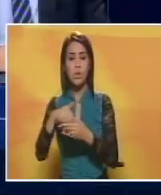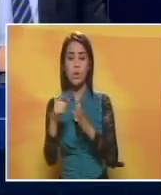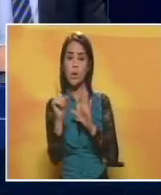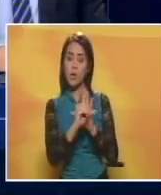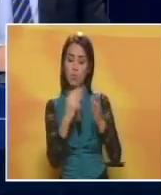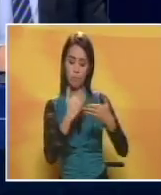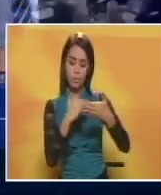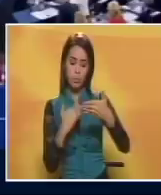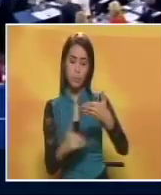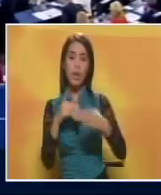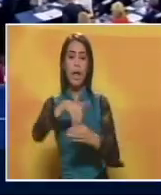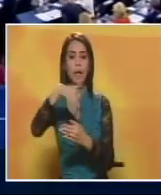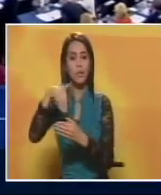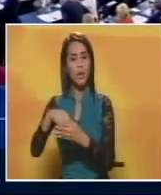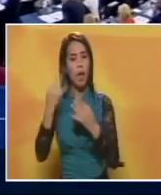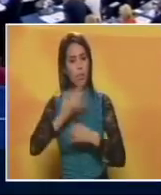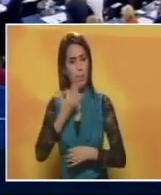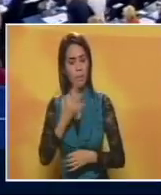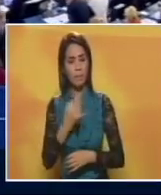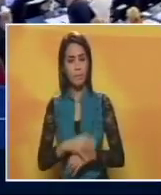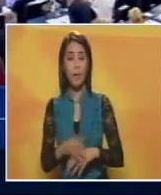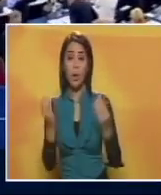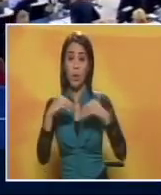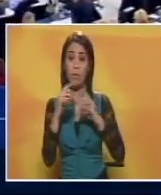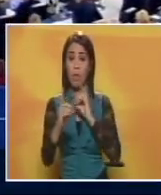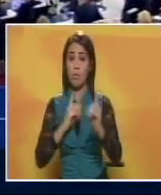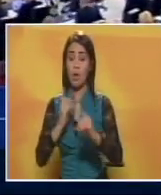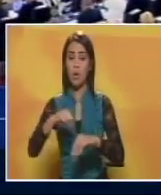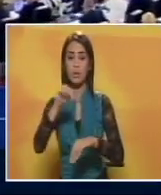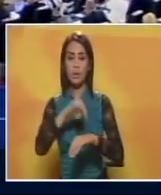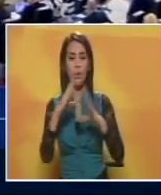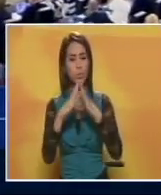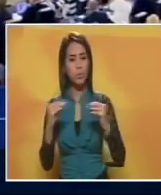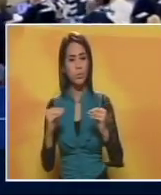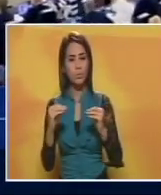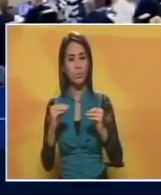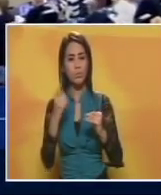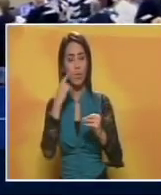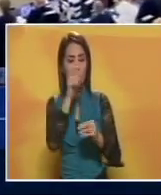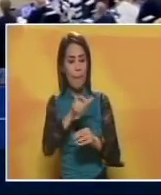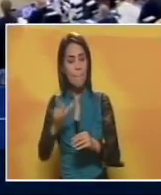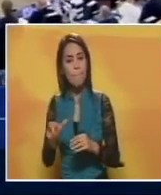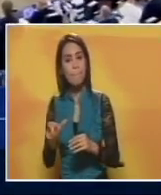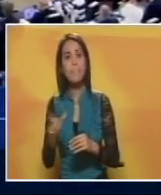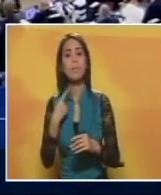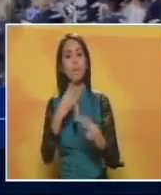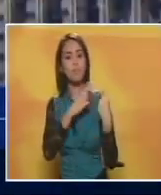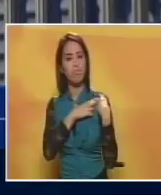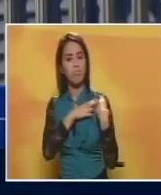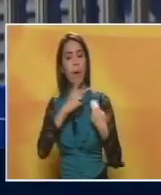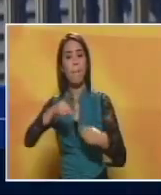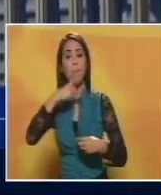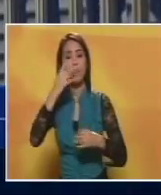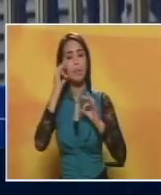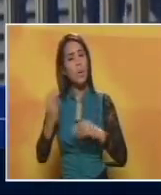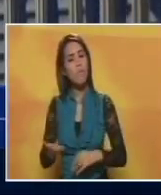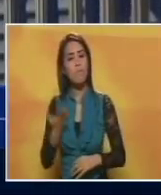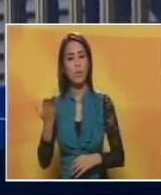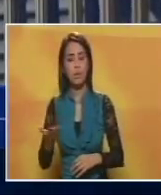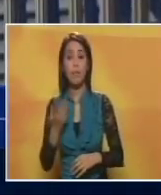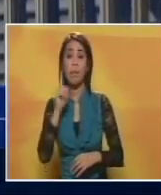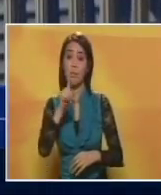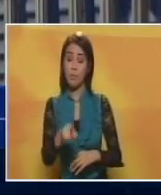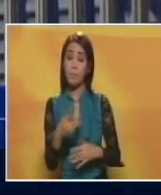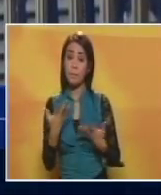calendario electoral viable, acordado mediante un diálogo nacional con todos los actores y partidos políticos relevantes y que a su